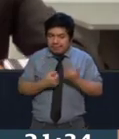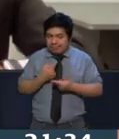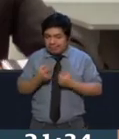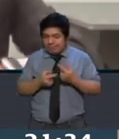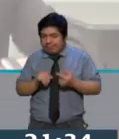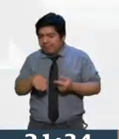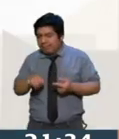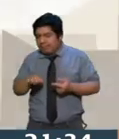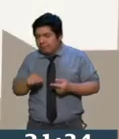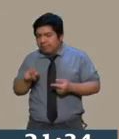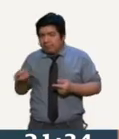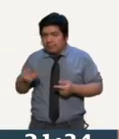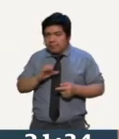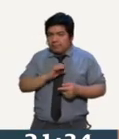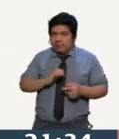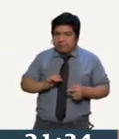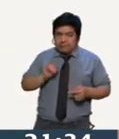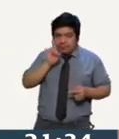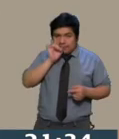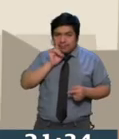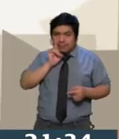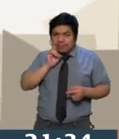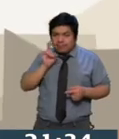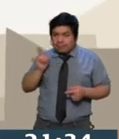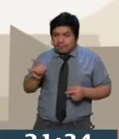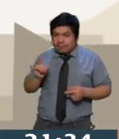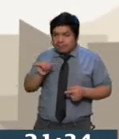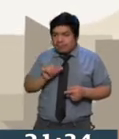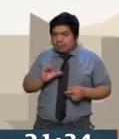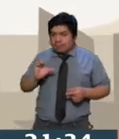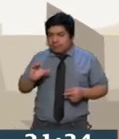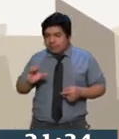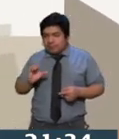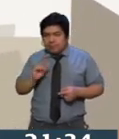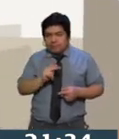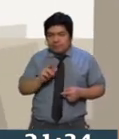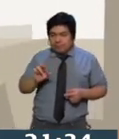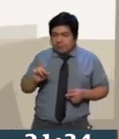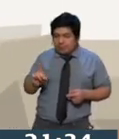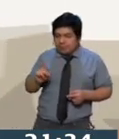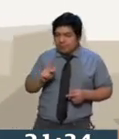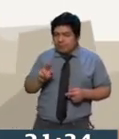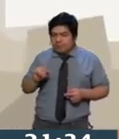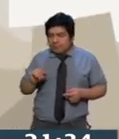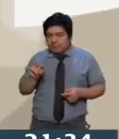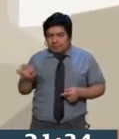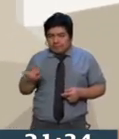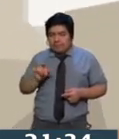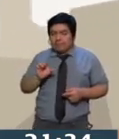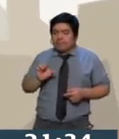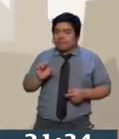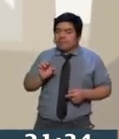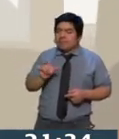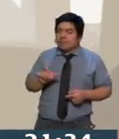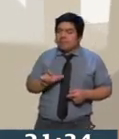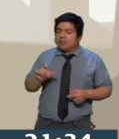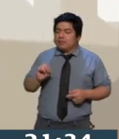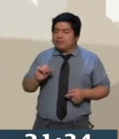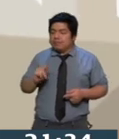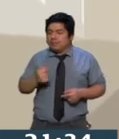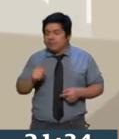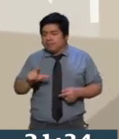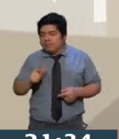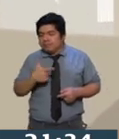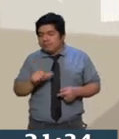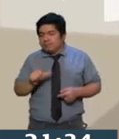es la candidata de Acción Nacional, del PRD y del PRI, Xóchitl Gálvez. A propósito